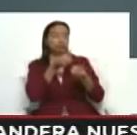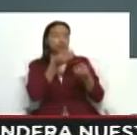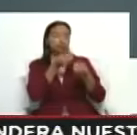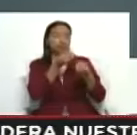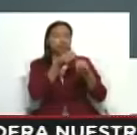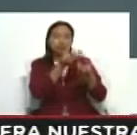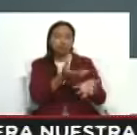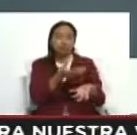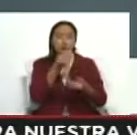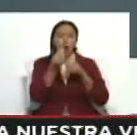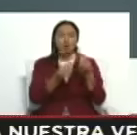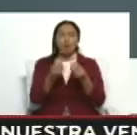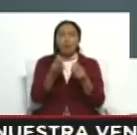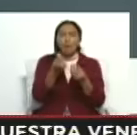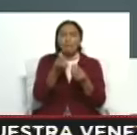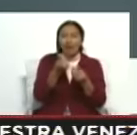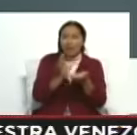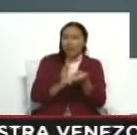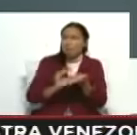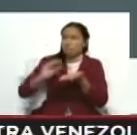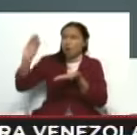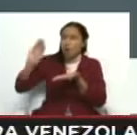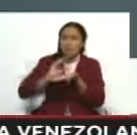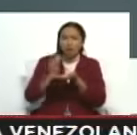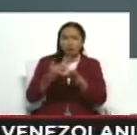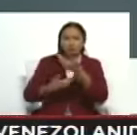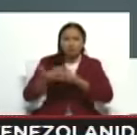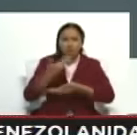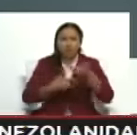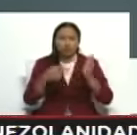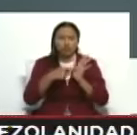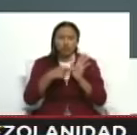cómo eran esas transacciones y los contratos que le daban.